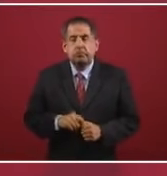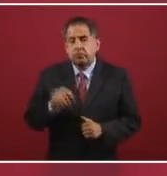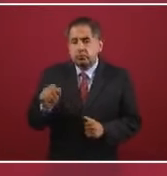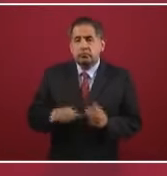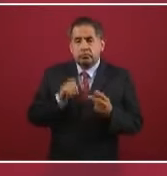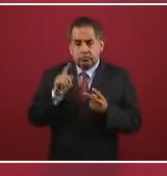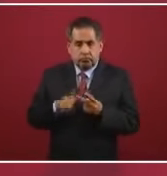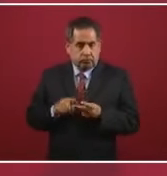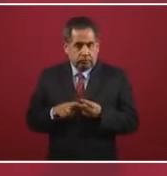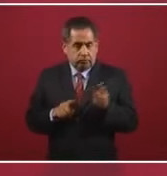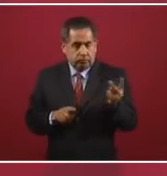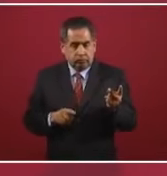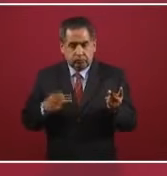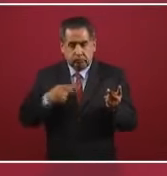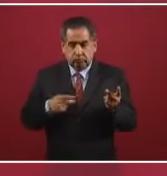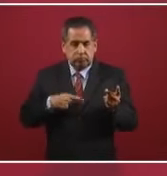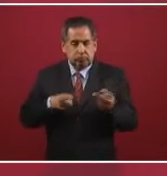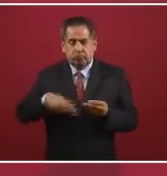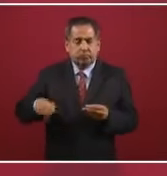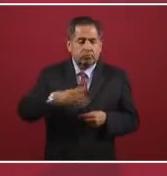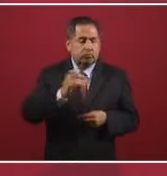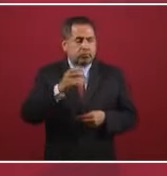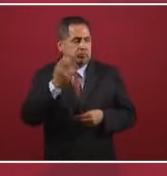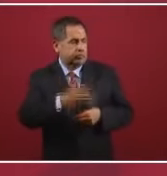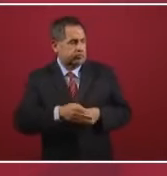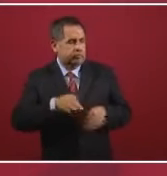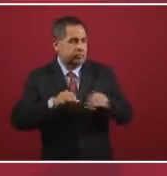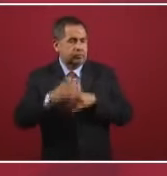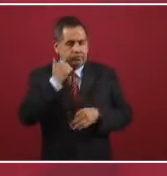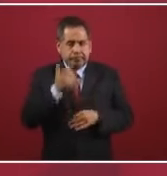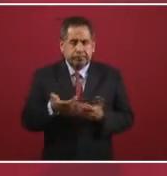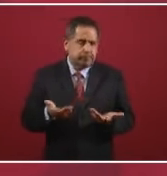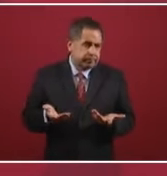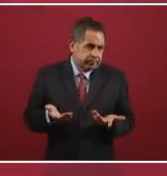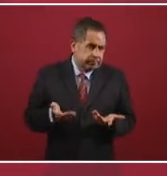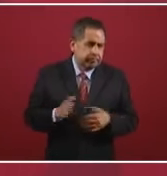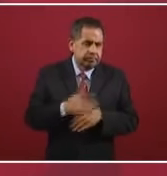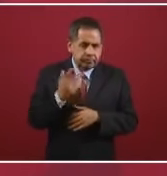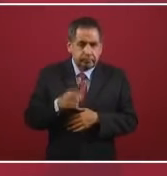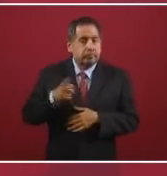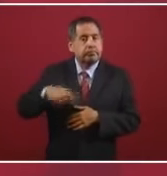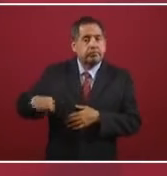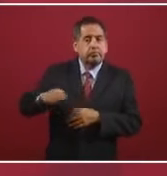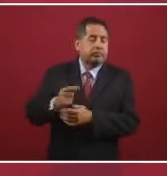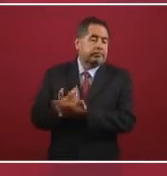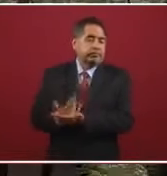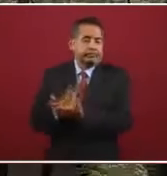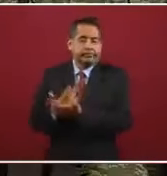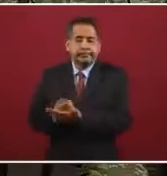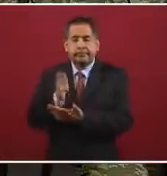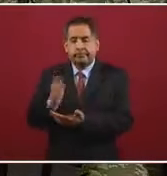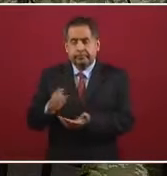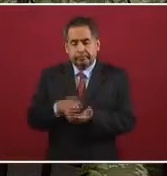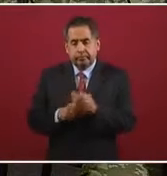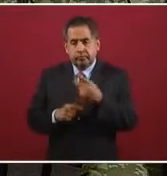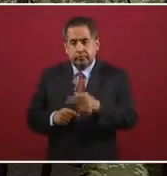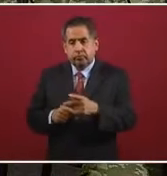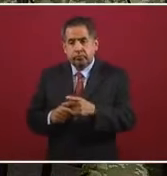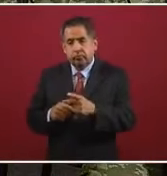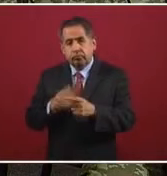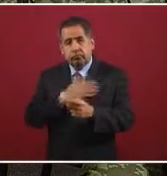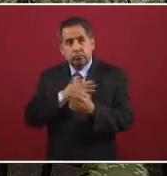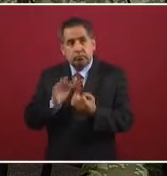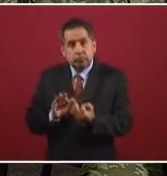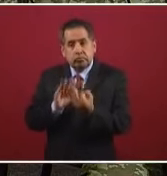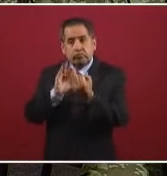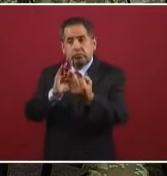Hay personas que no lo han aceptado porque están esperando su audiencia